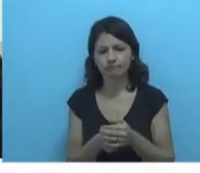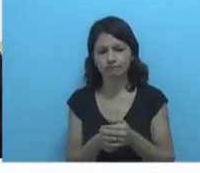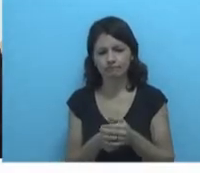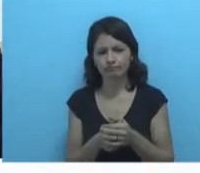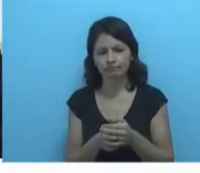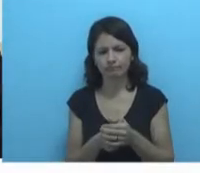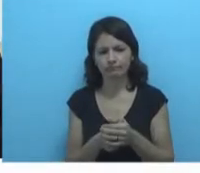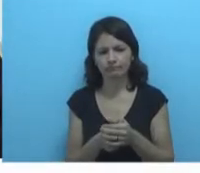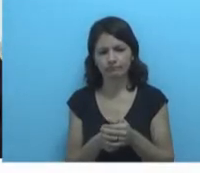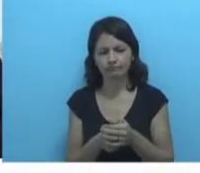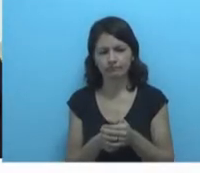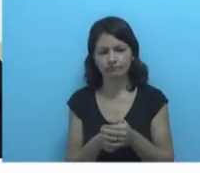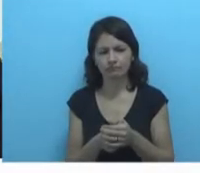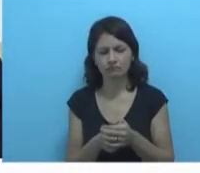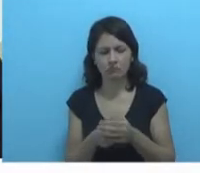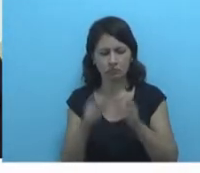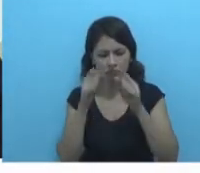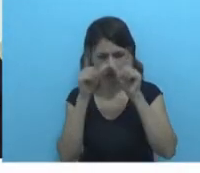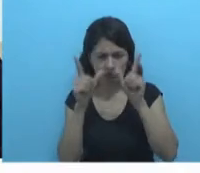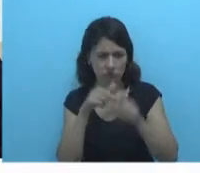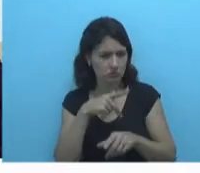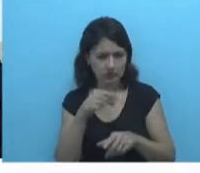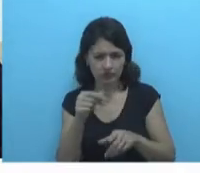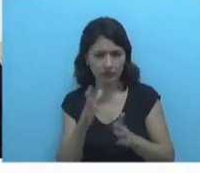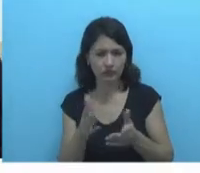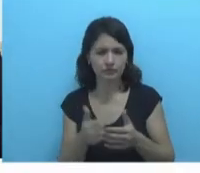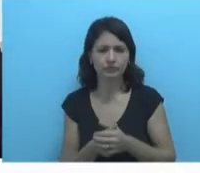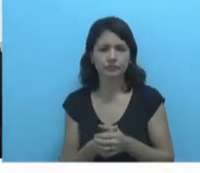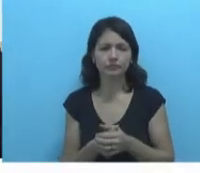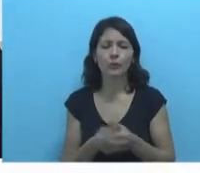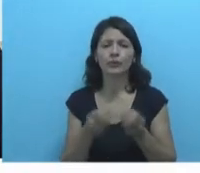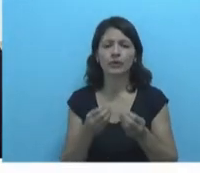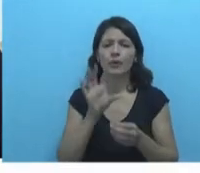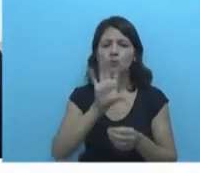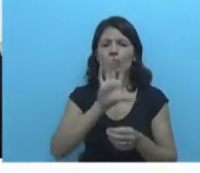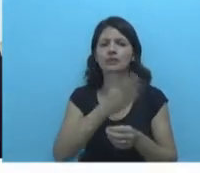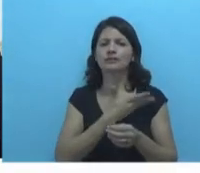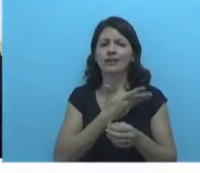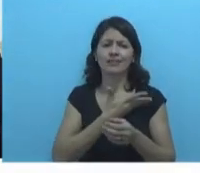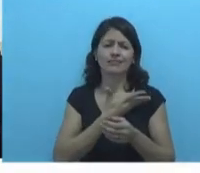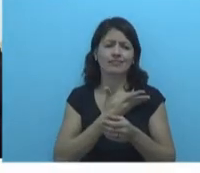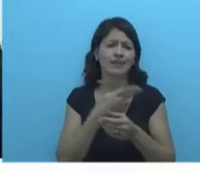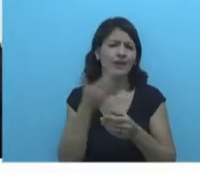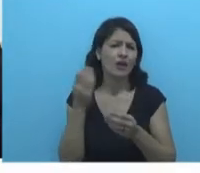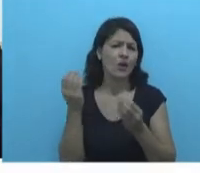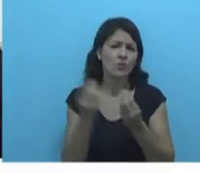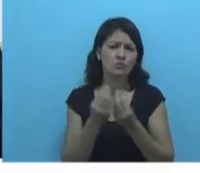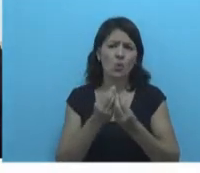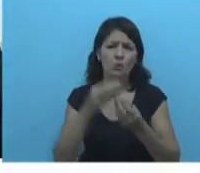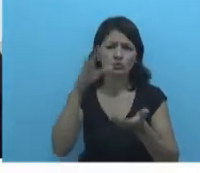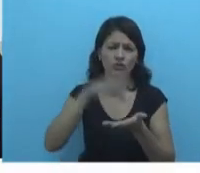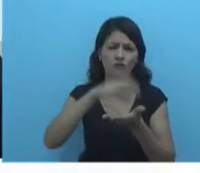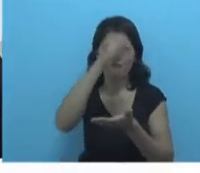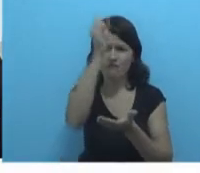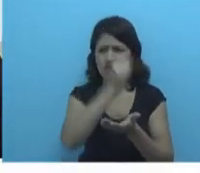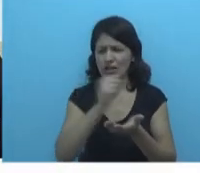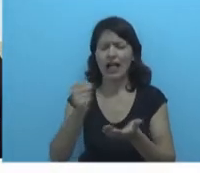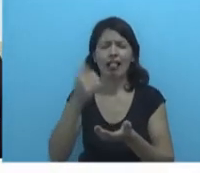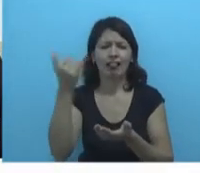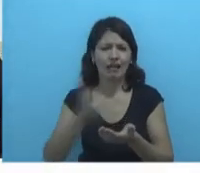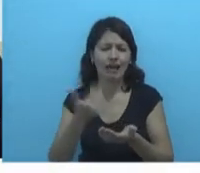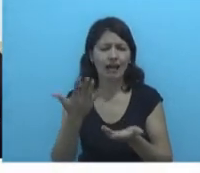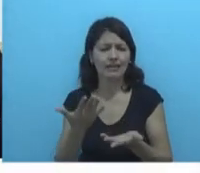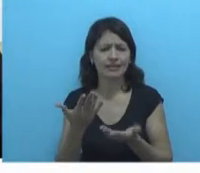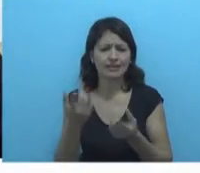una gran capacidad instalada en la industria frigorífica, que tiene una gran producción ganadera y que